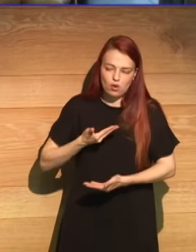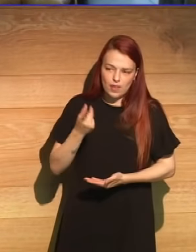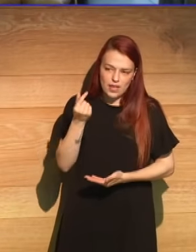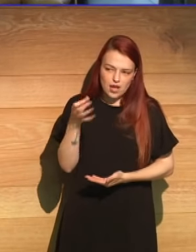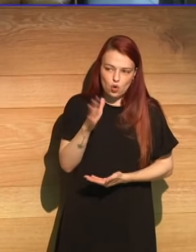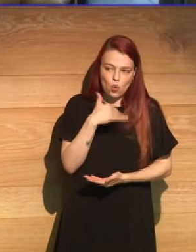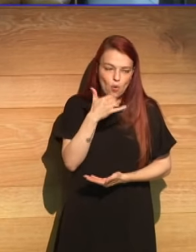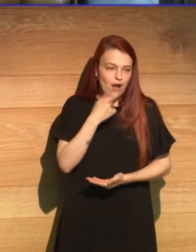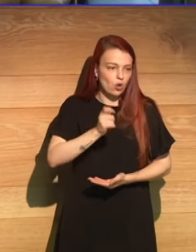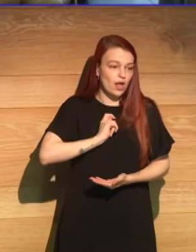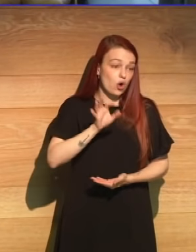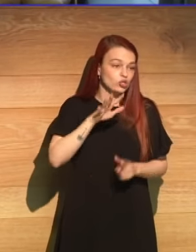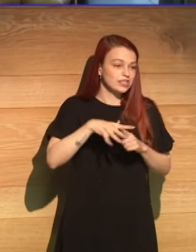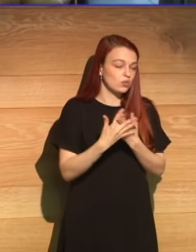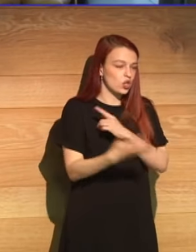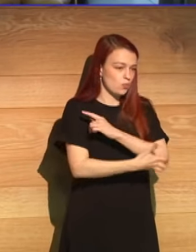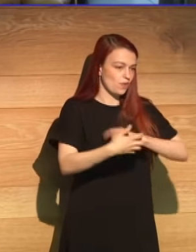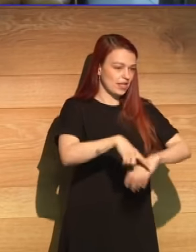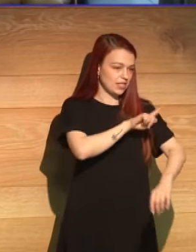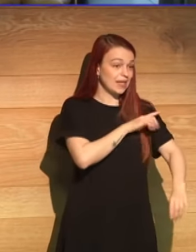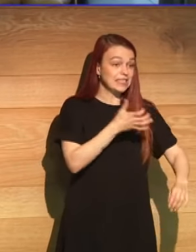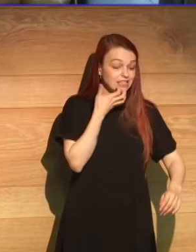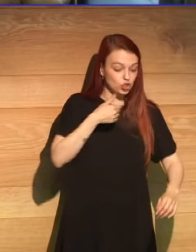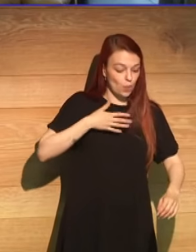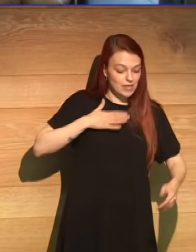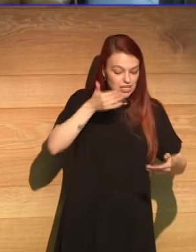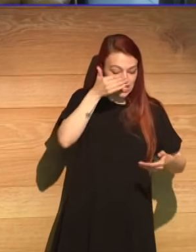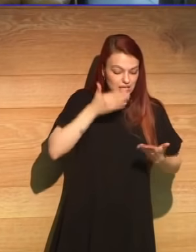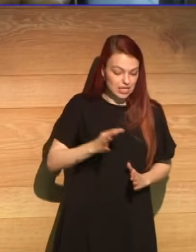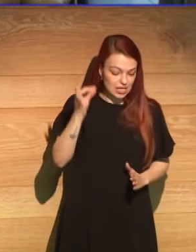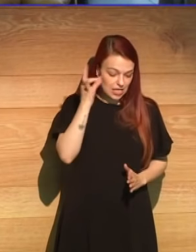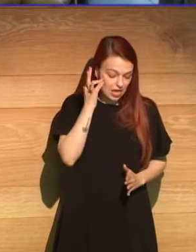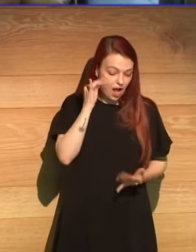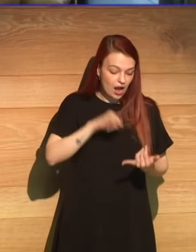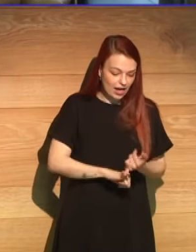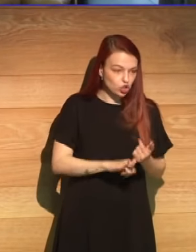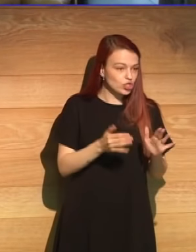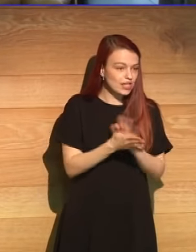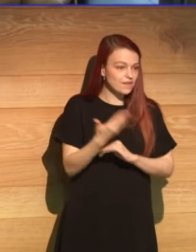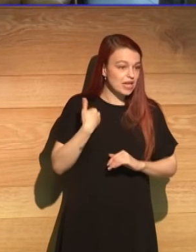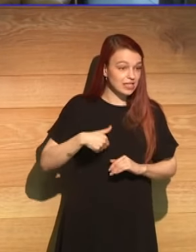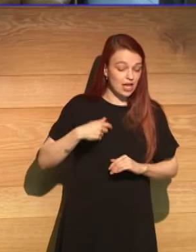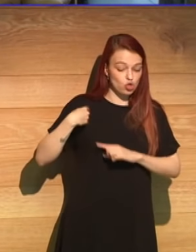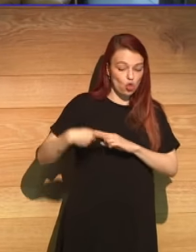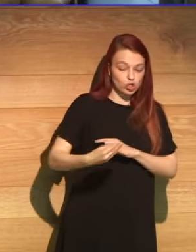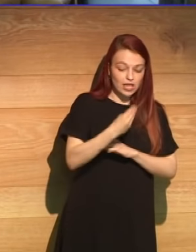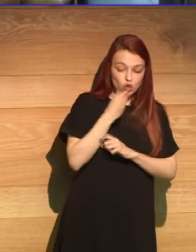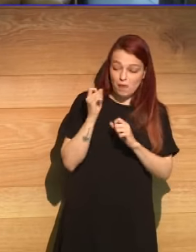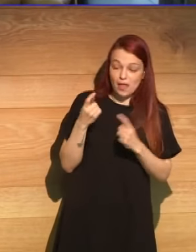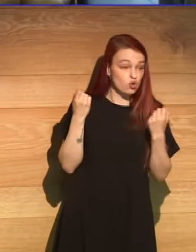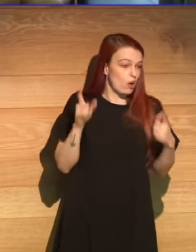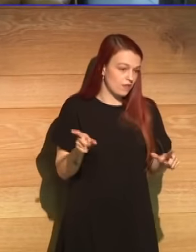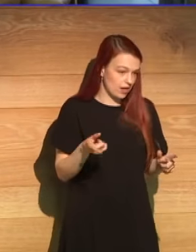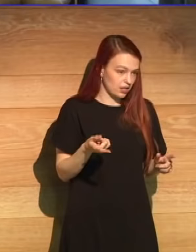extrema, donde pues, casar a tu hija significa eliminar una boca que alimentar cada día, ¿no? El matrimonio